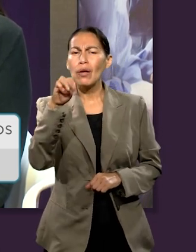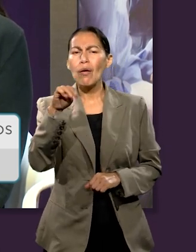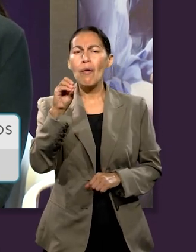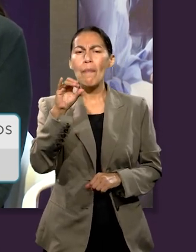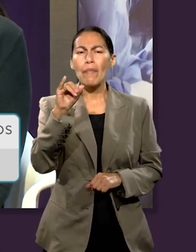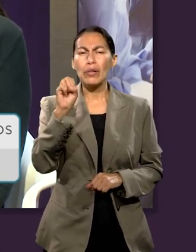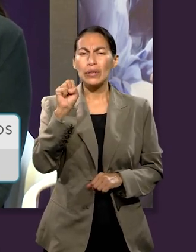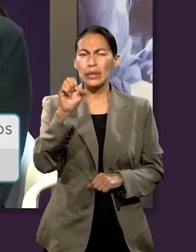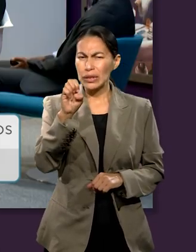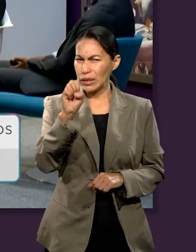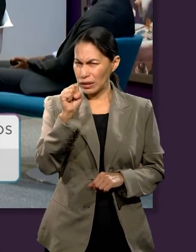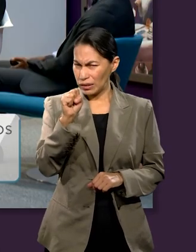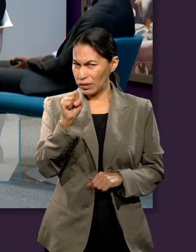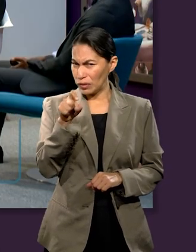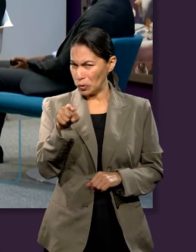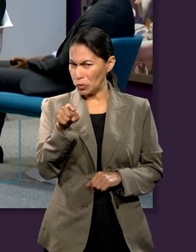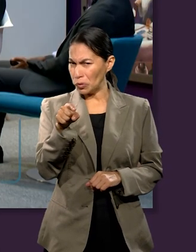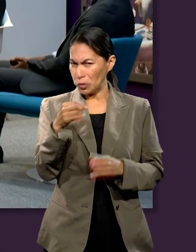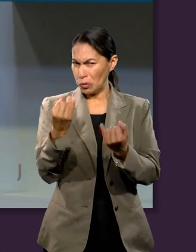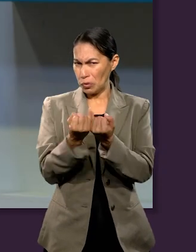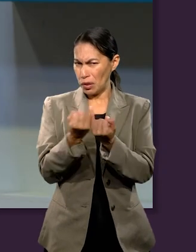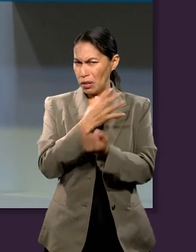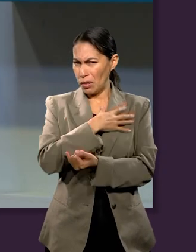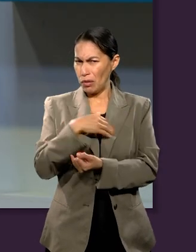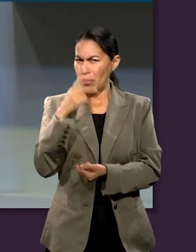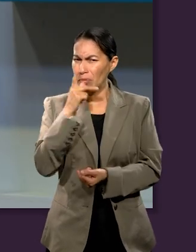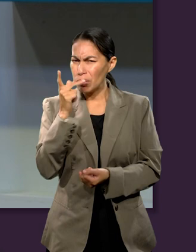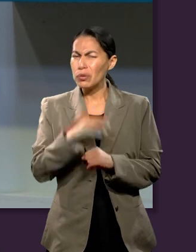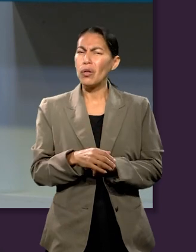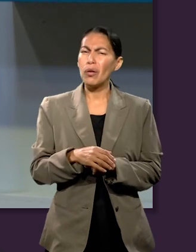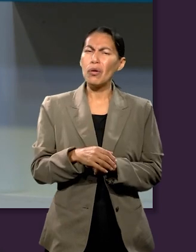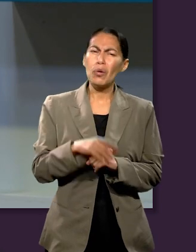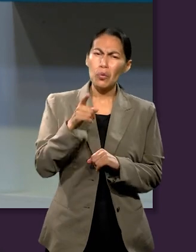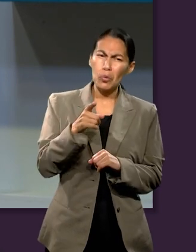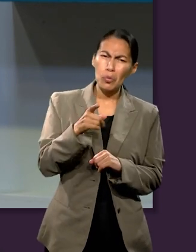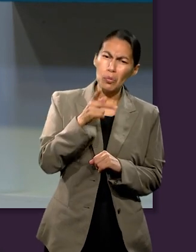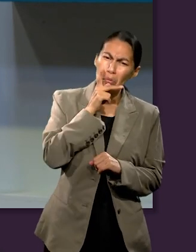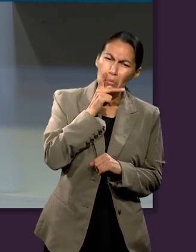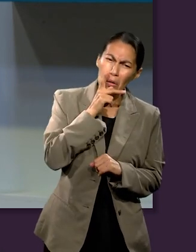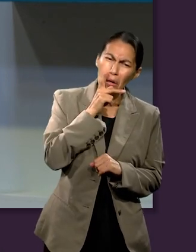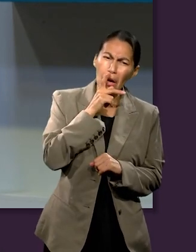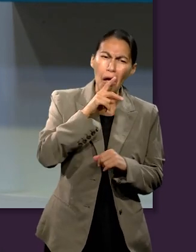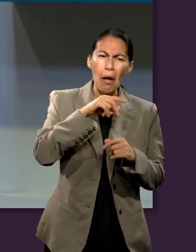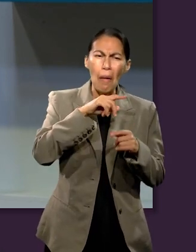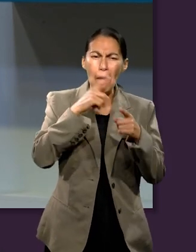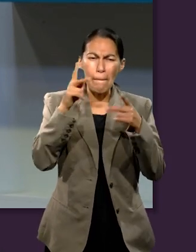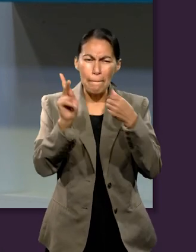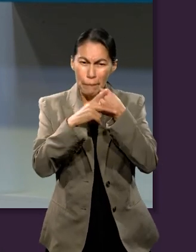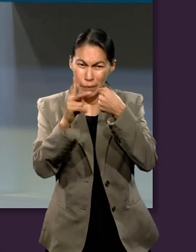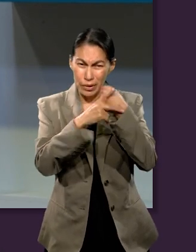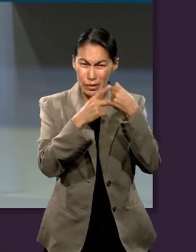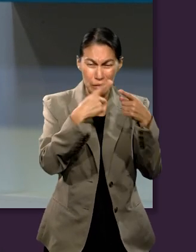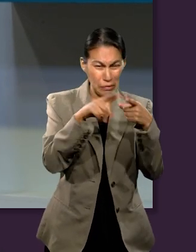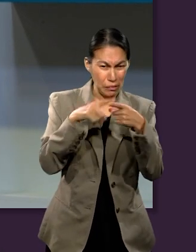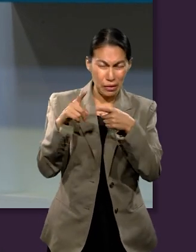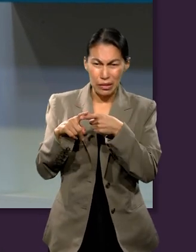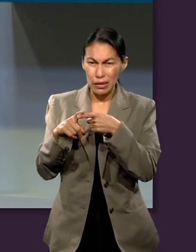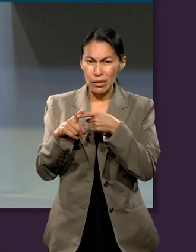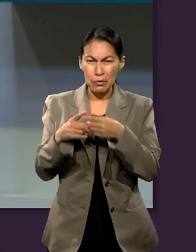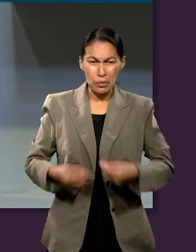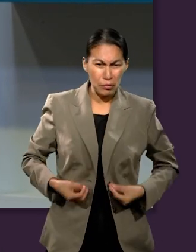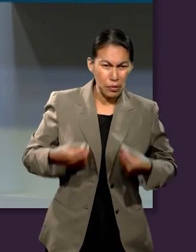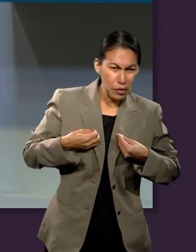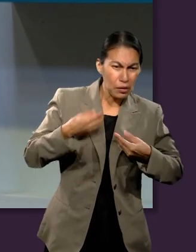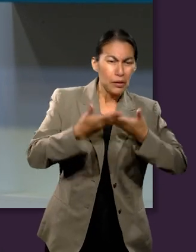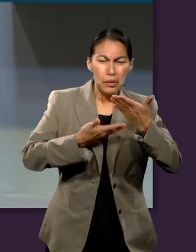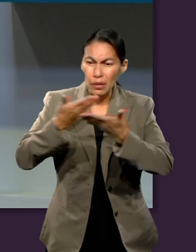grande que es a nivel mundial pues son Moisés eres también hijo de pastor te ha tocado vivir en varios países servir en varios